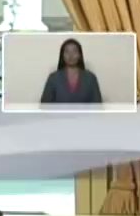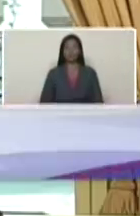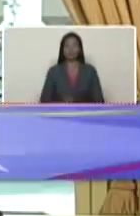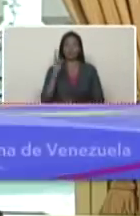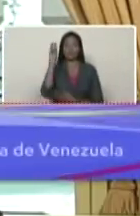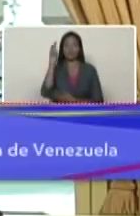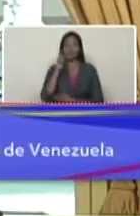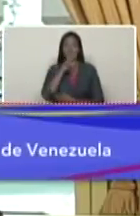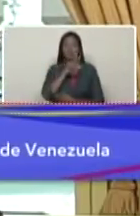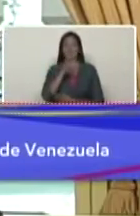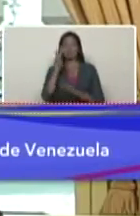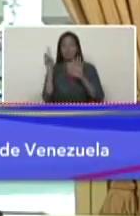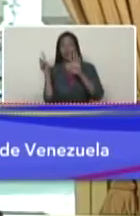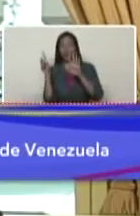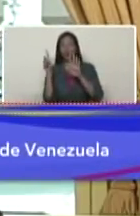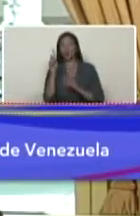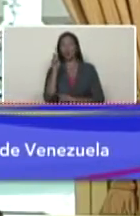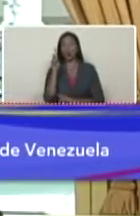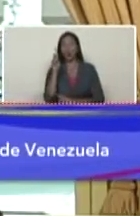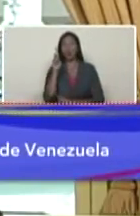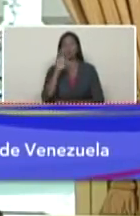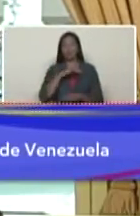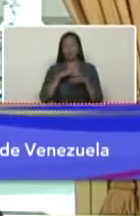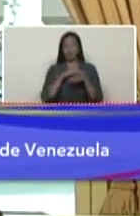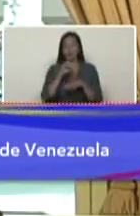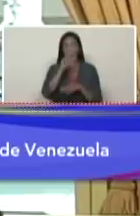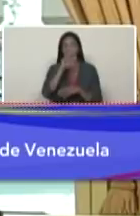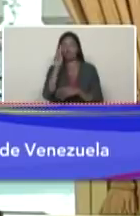Viernes 31 de mayo, se despide mayo.